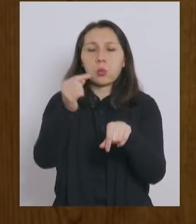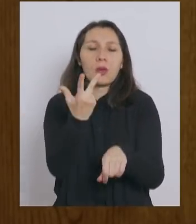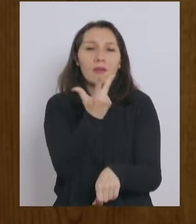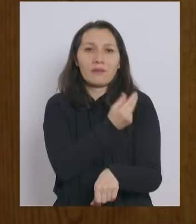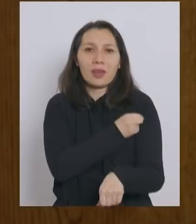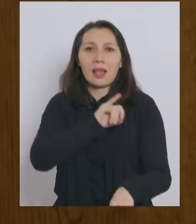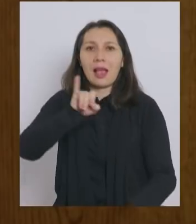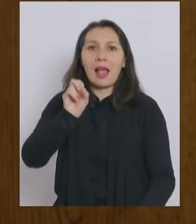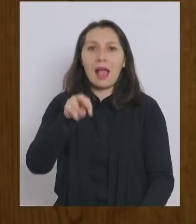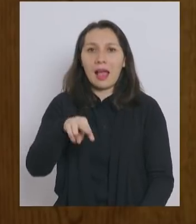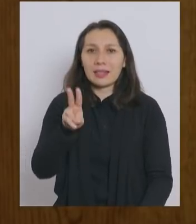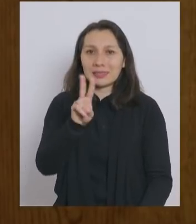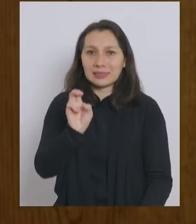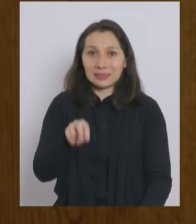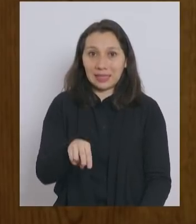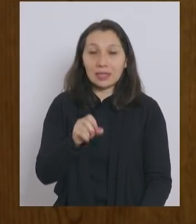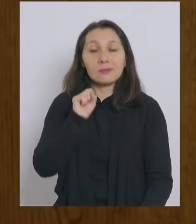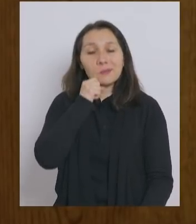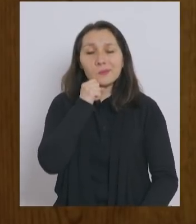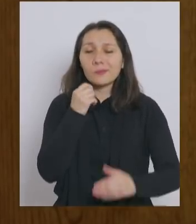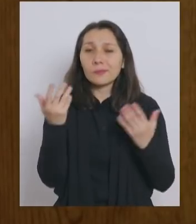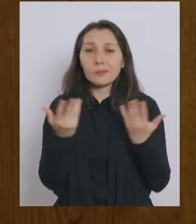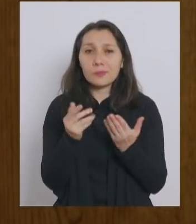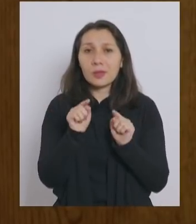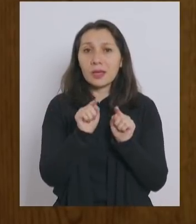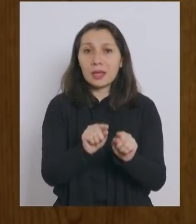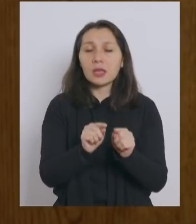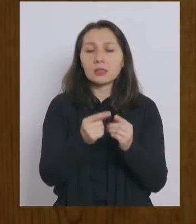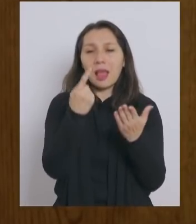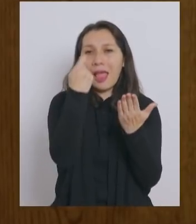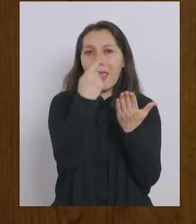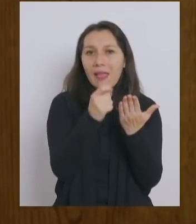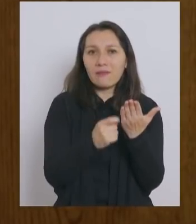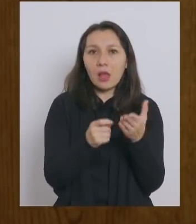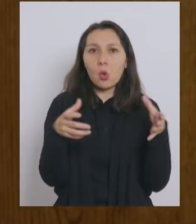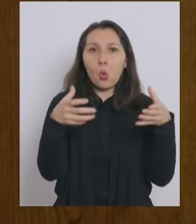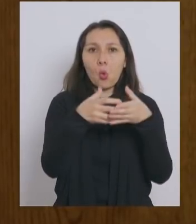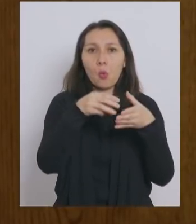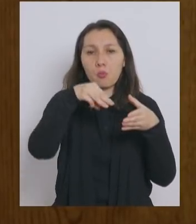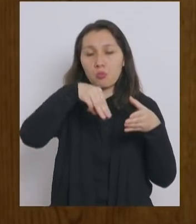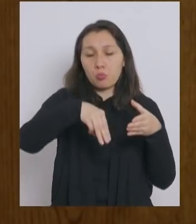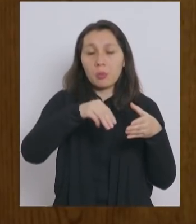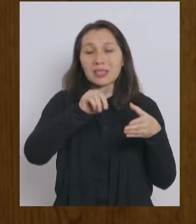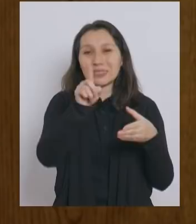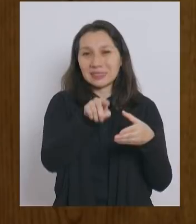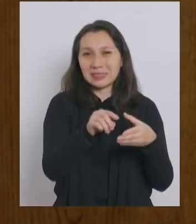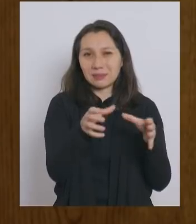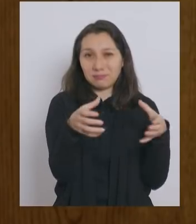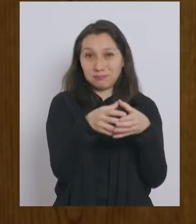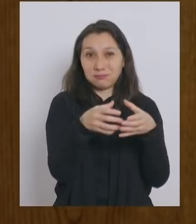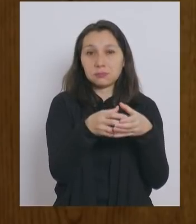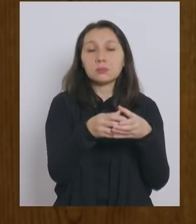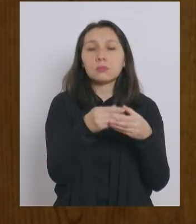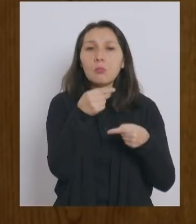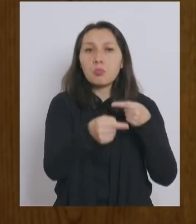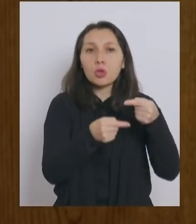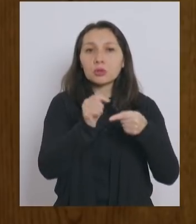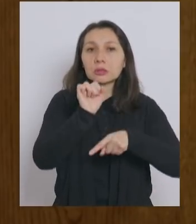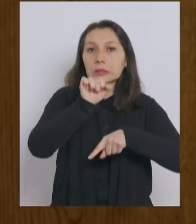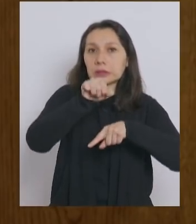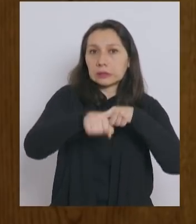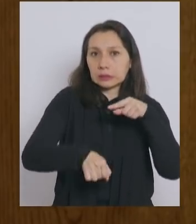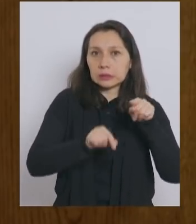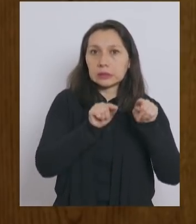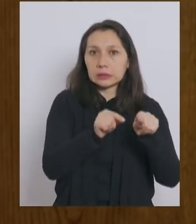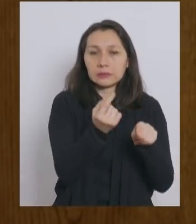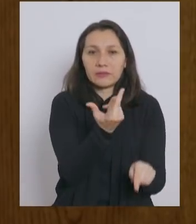vacuna de Janssen y los cuales fueron evaluados por la Organización Mundial de la Salud en el proceso de autorización